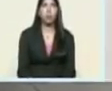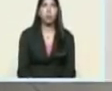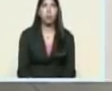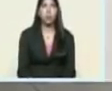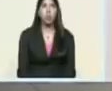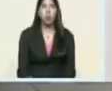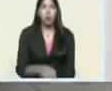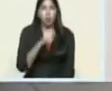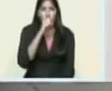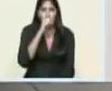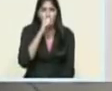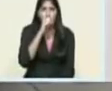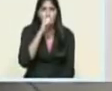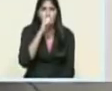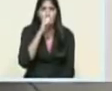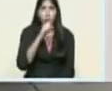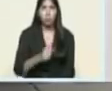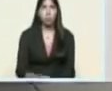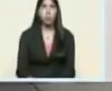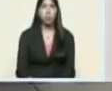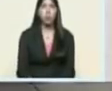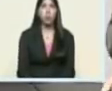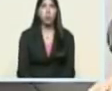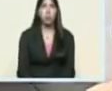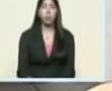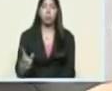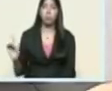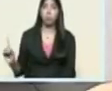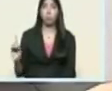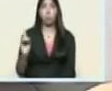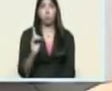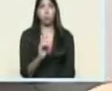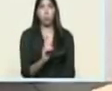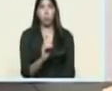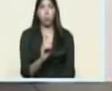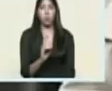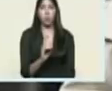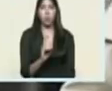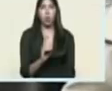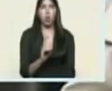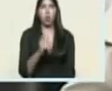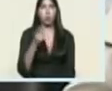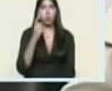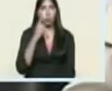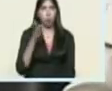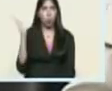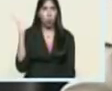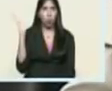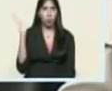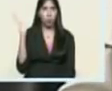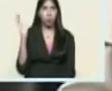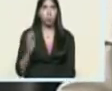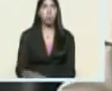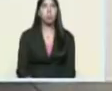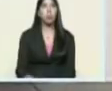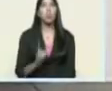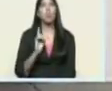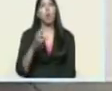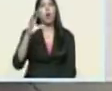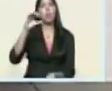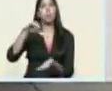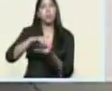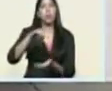El compañero Jorge Rodríguez hoy acudió a los órganos del Estado, al Poder Electoral.